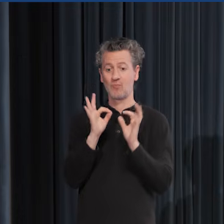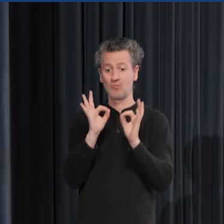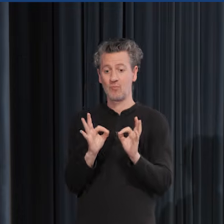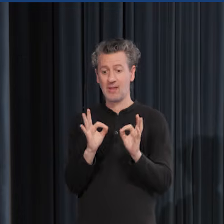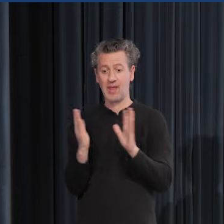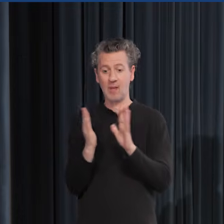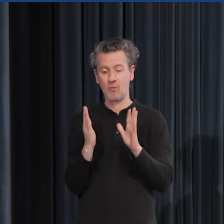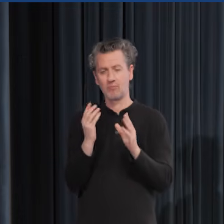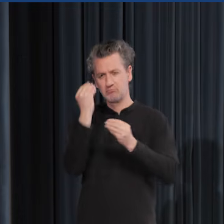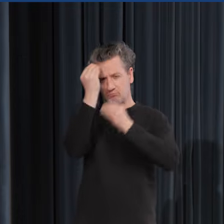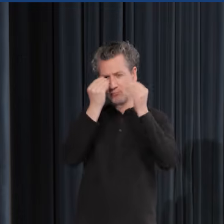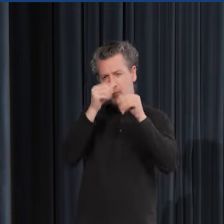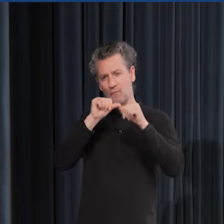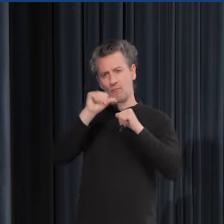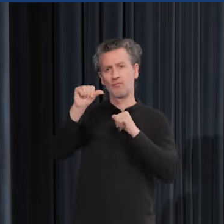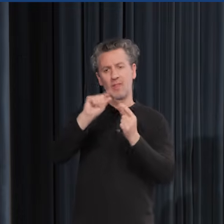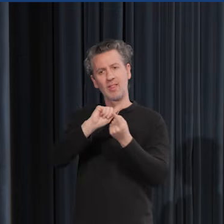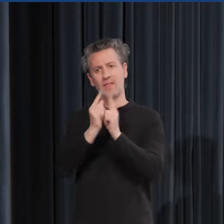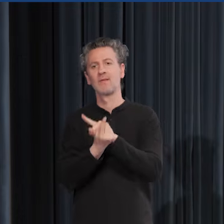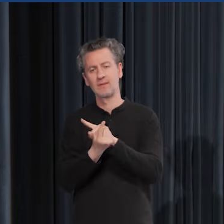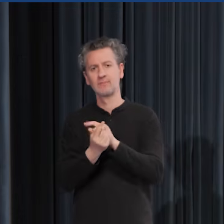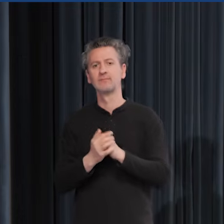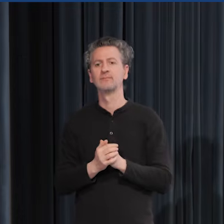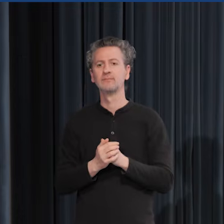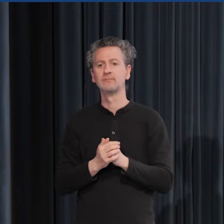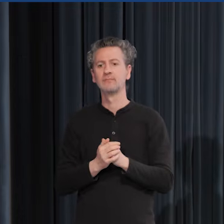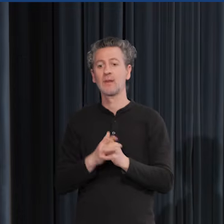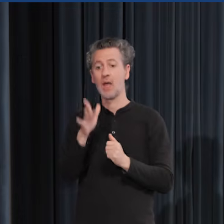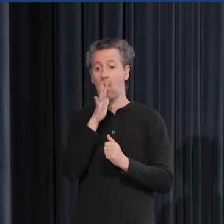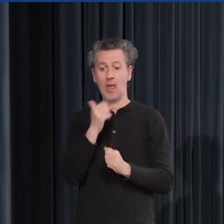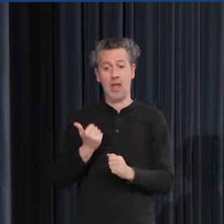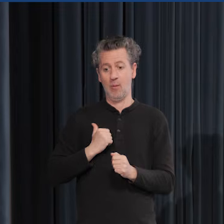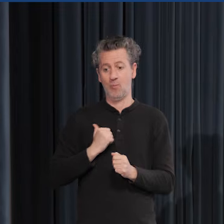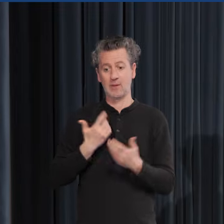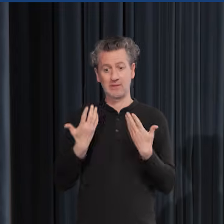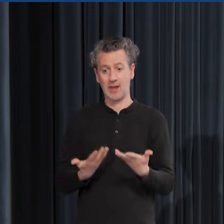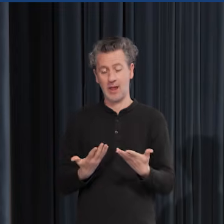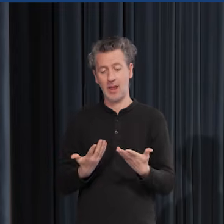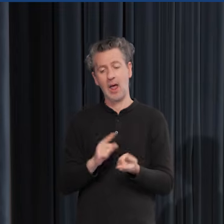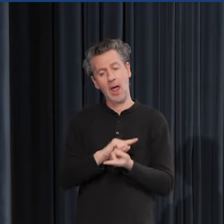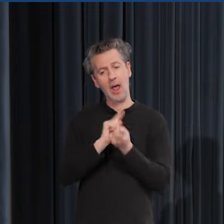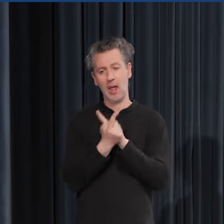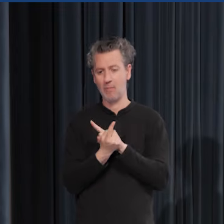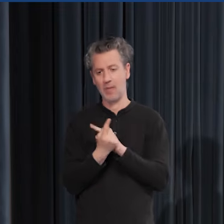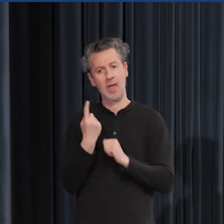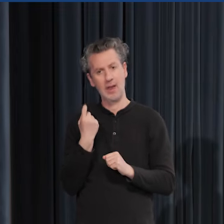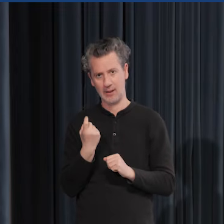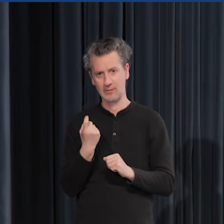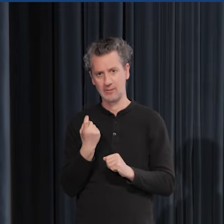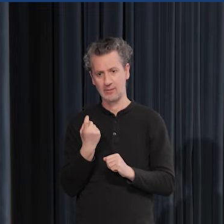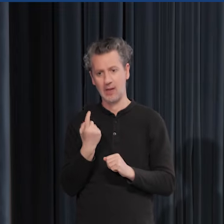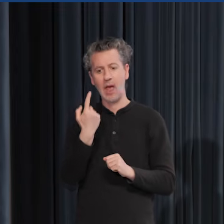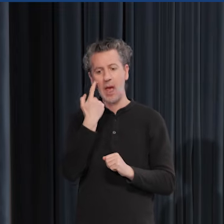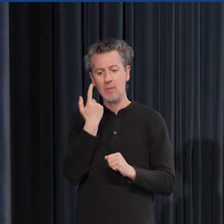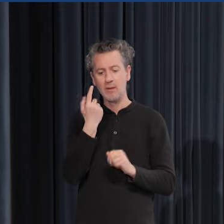es un punto de inflexión, un punto en el que tenemos que aprovecharlo, tenemos que cambiar, ver qué es lo